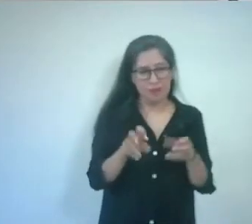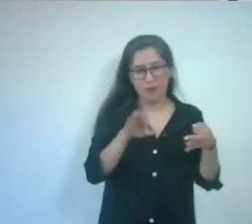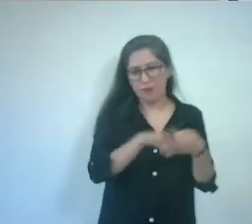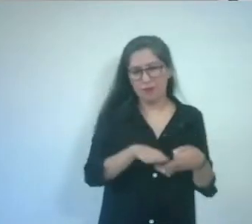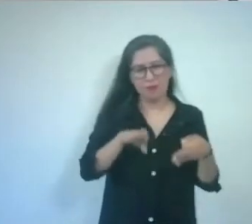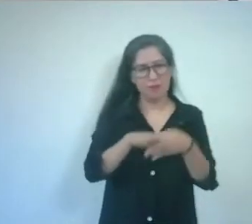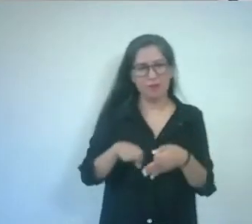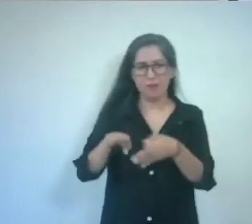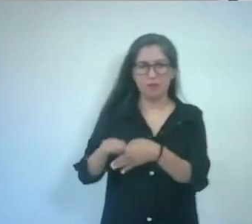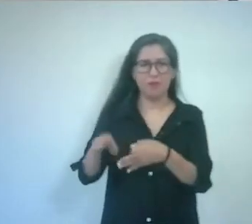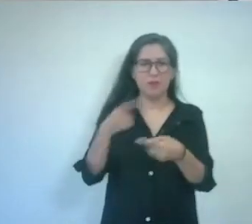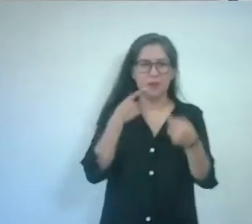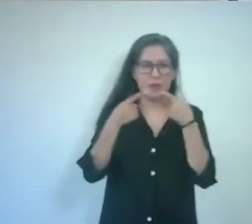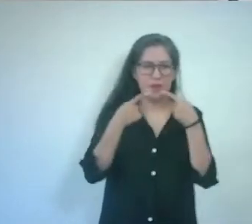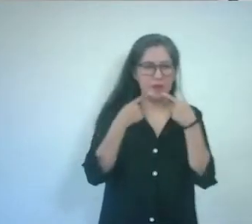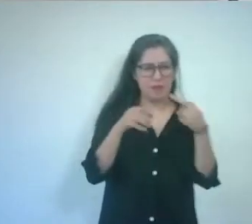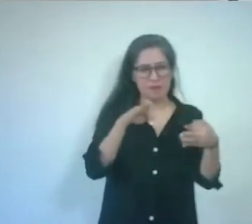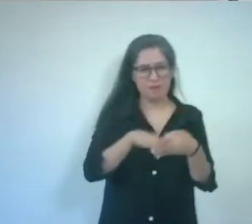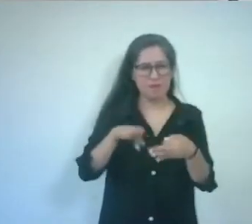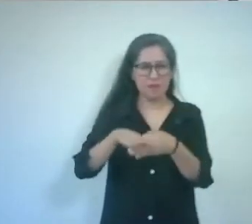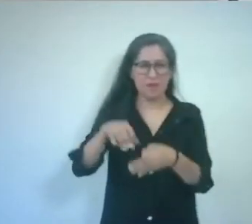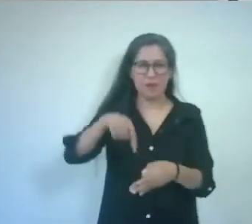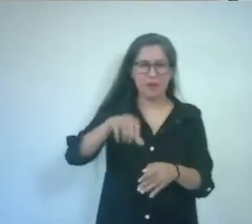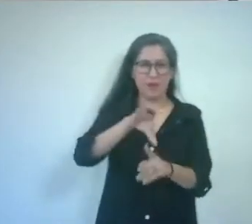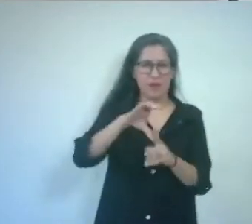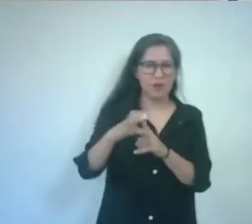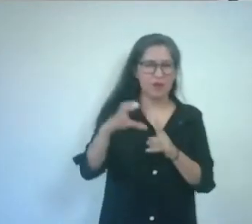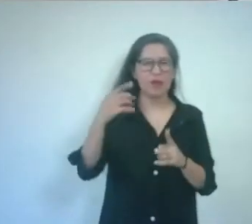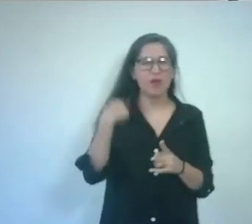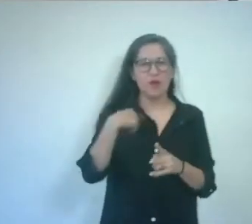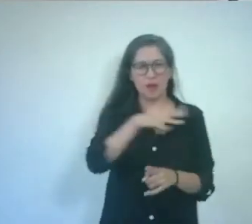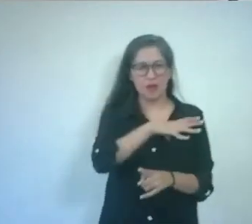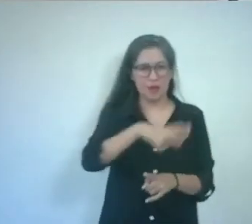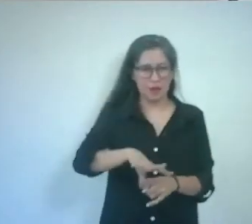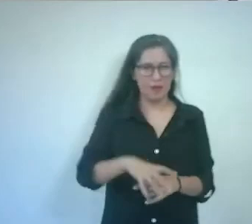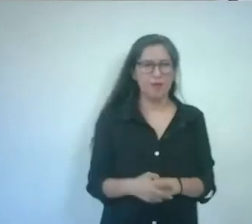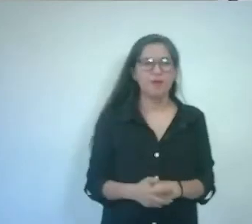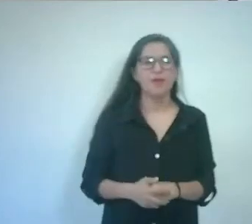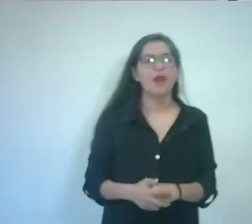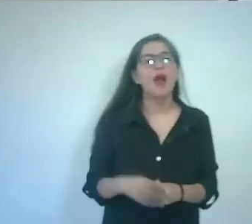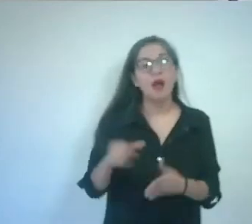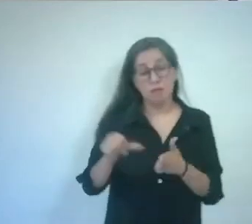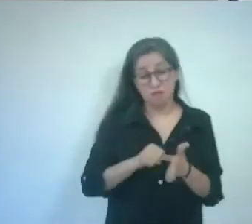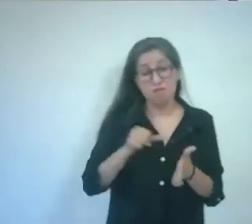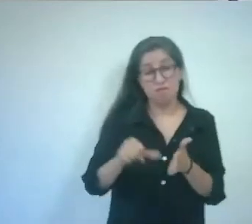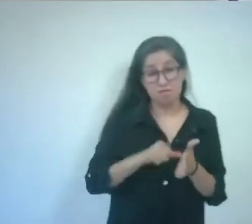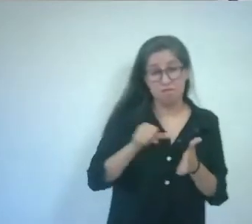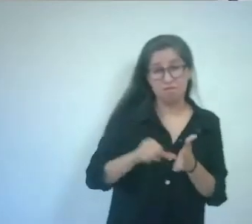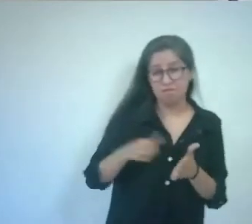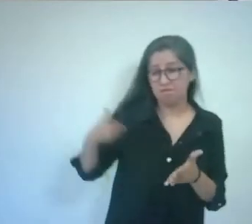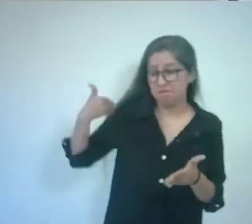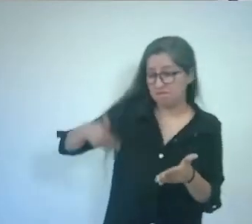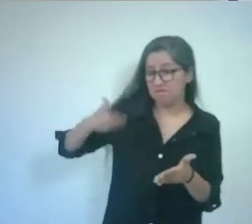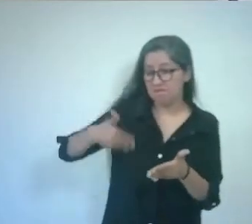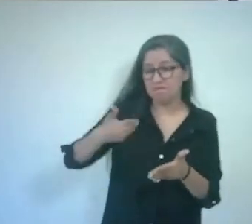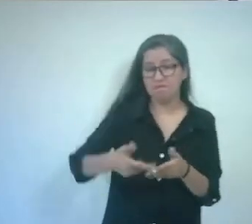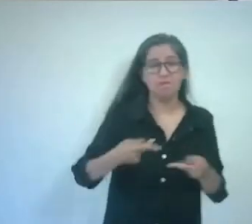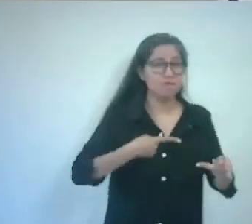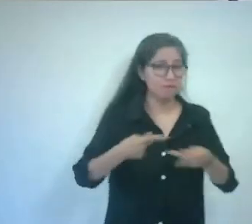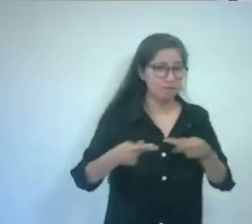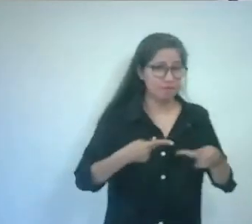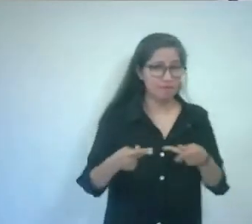el diálogo que se ha mantenido en este Consejo General. Han sido ya varios meses de preparación, de